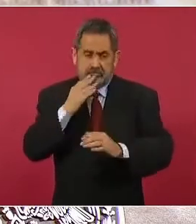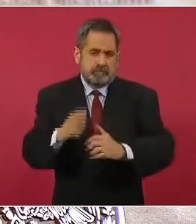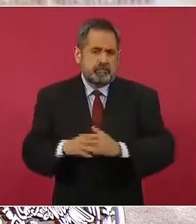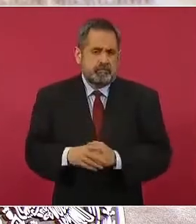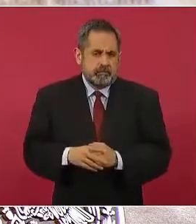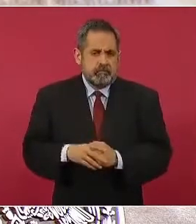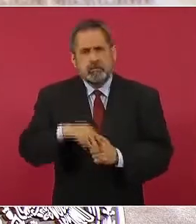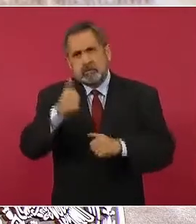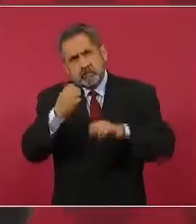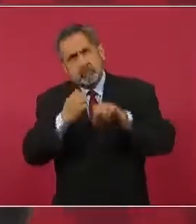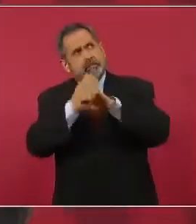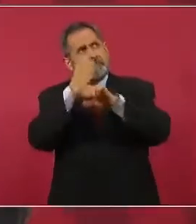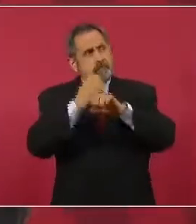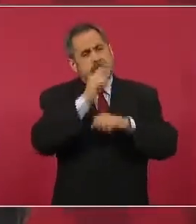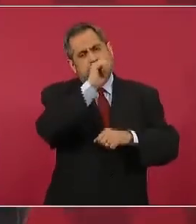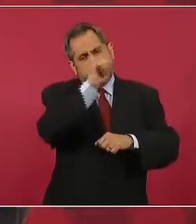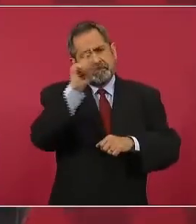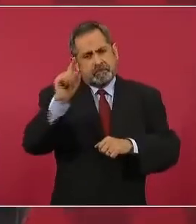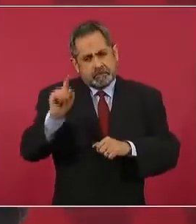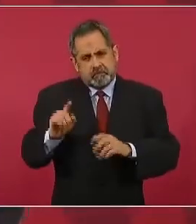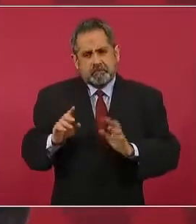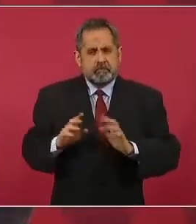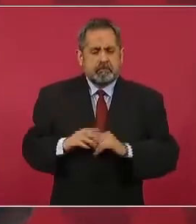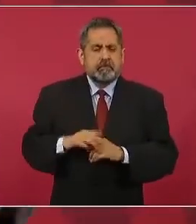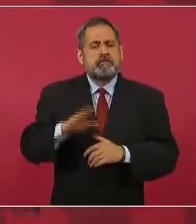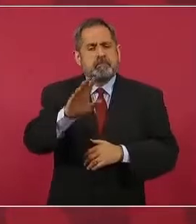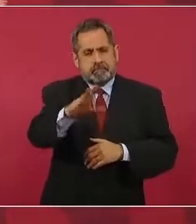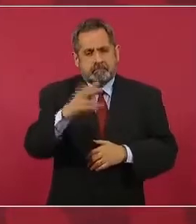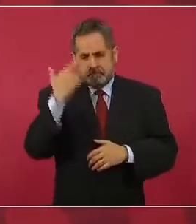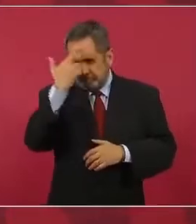México todo lo que tiene que ver con